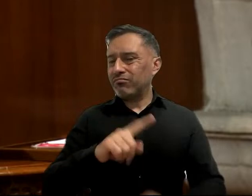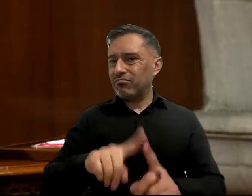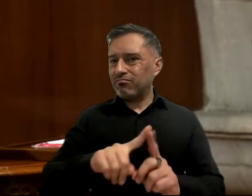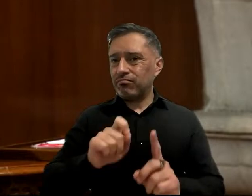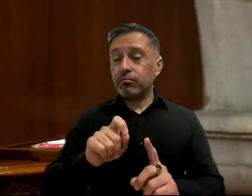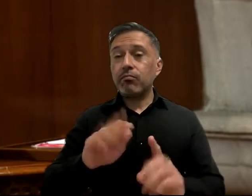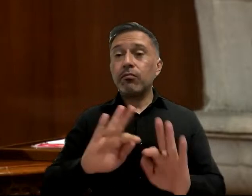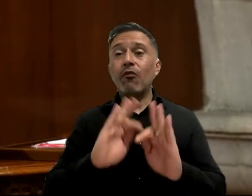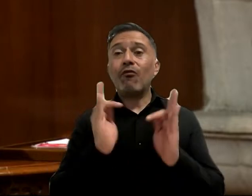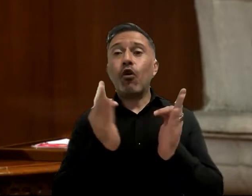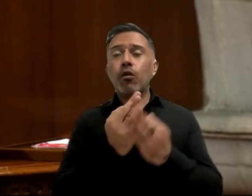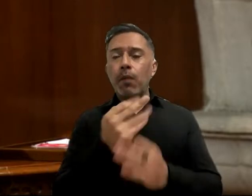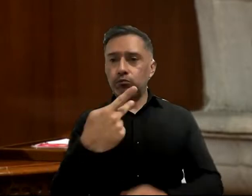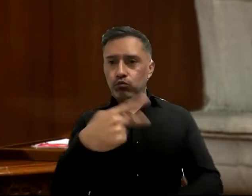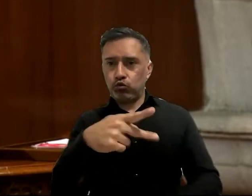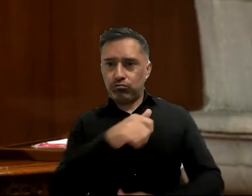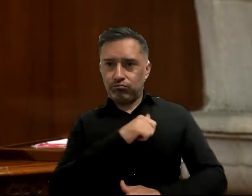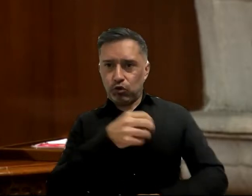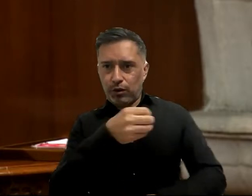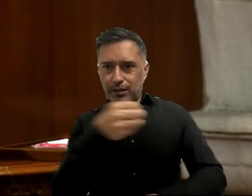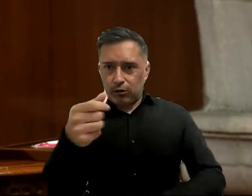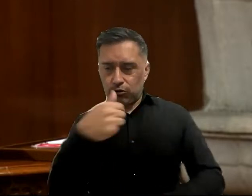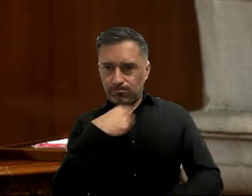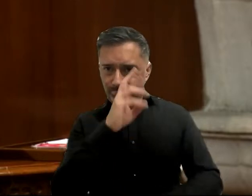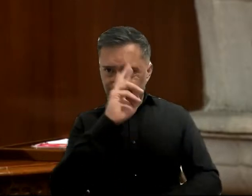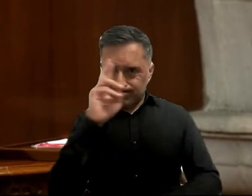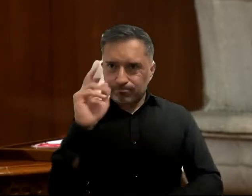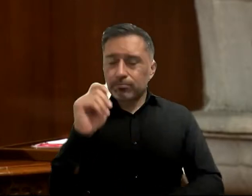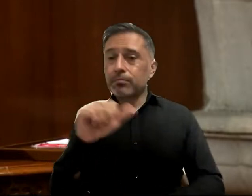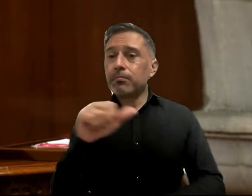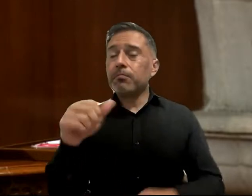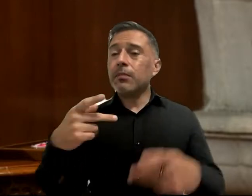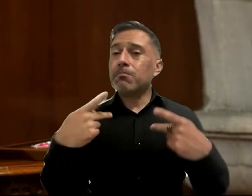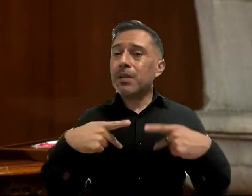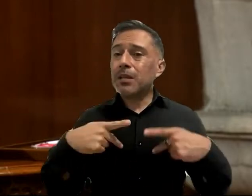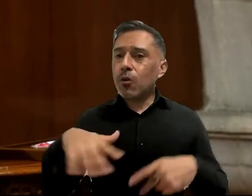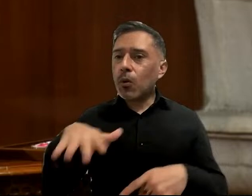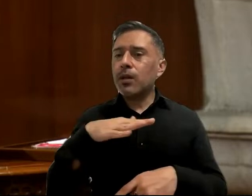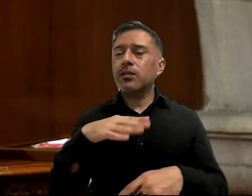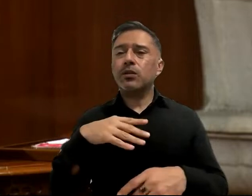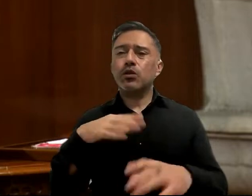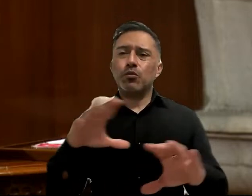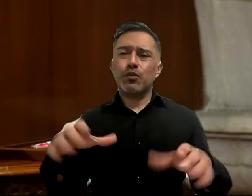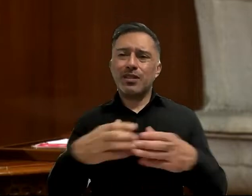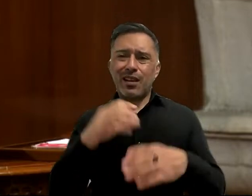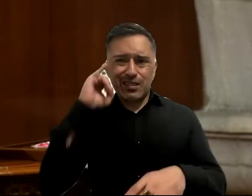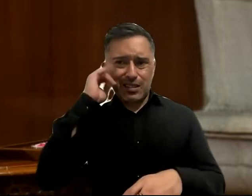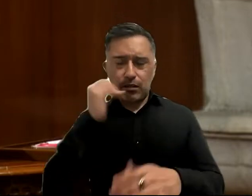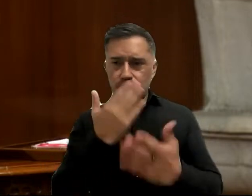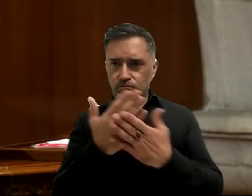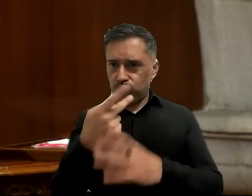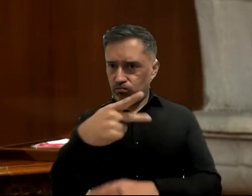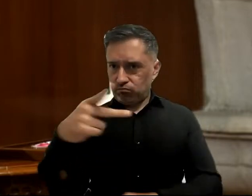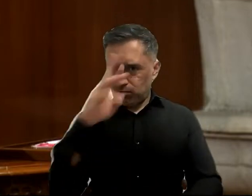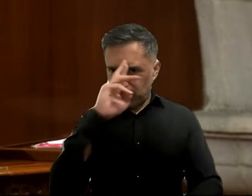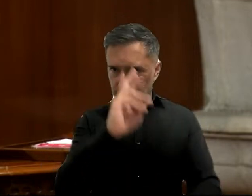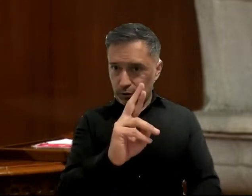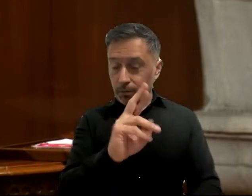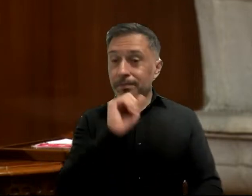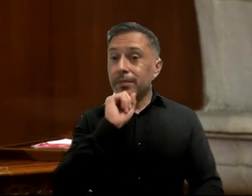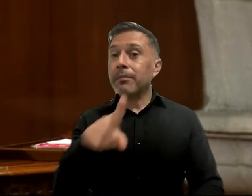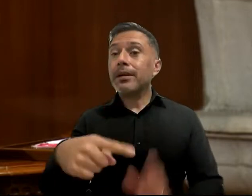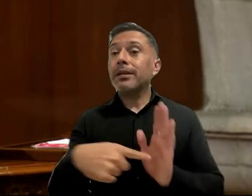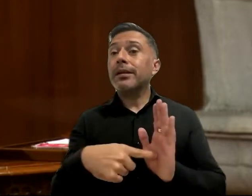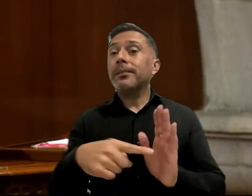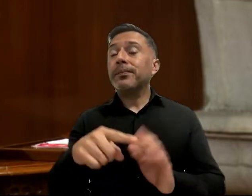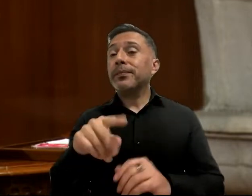de organización comunitaria, las solicitudes y propuestas de personas y comunidades indígenas. Además, estableció que esa unidad